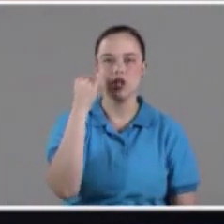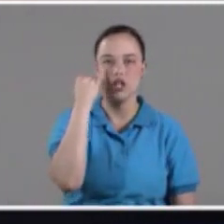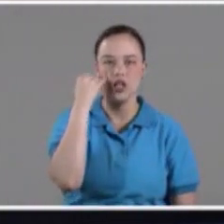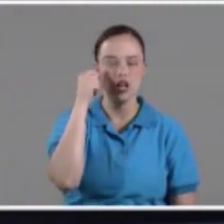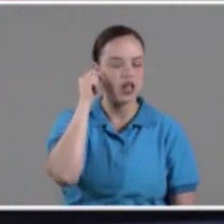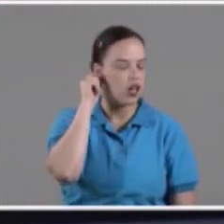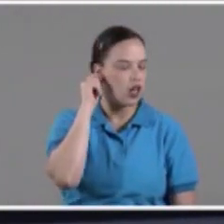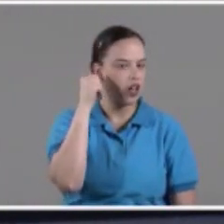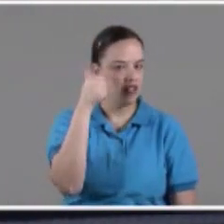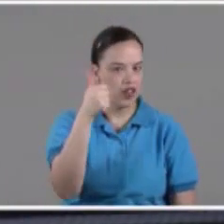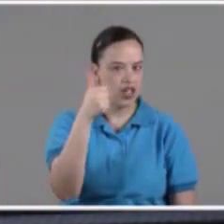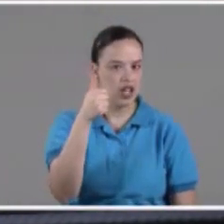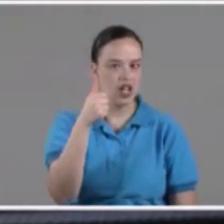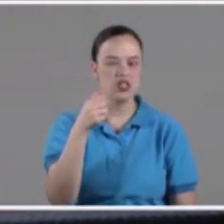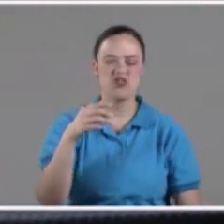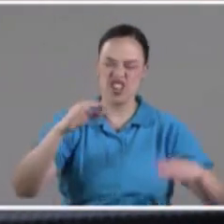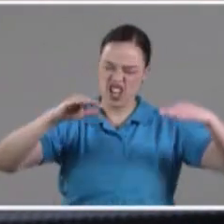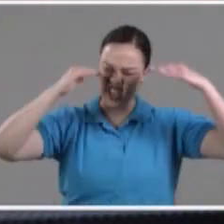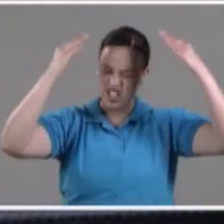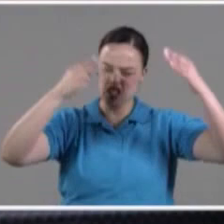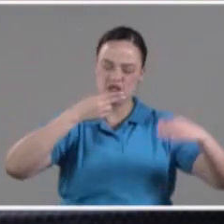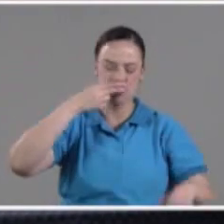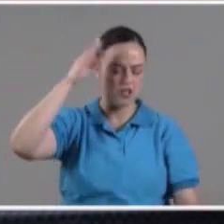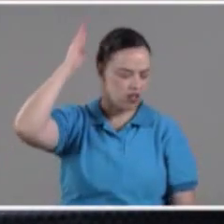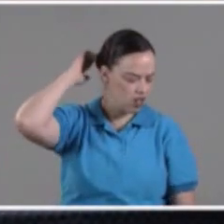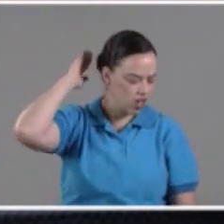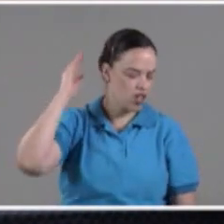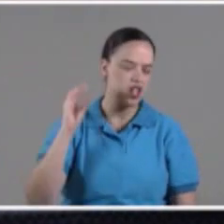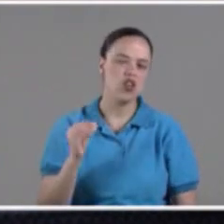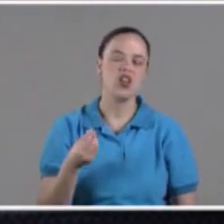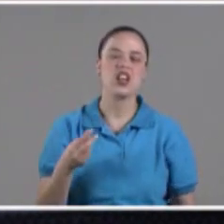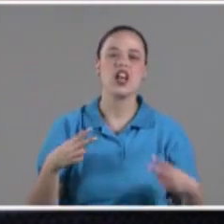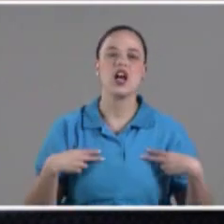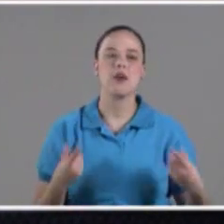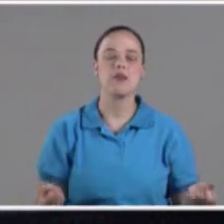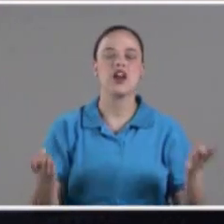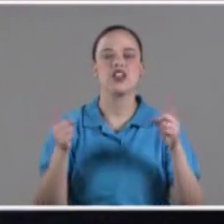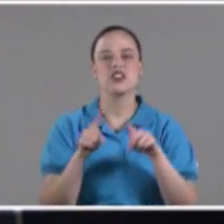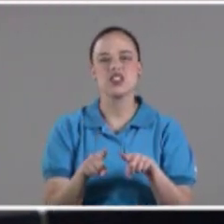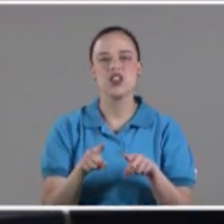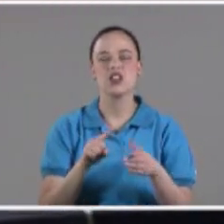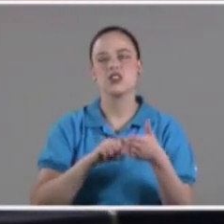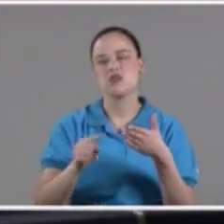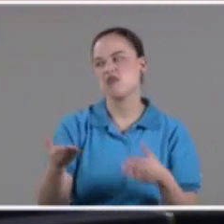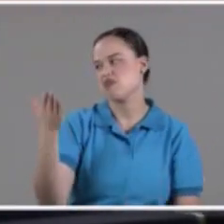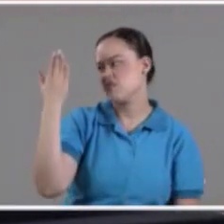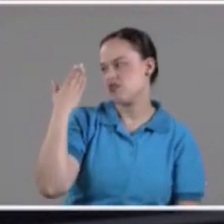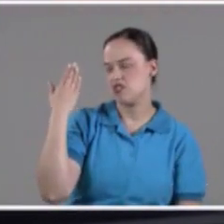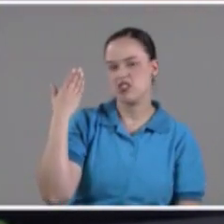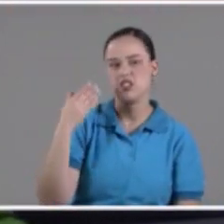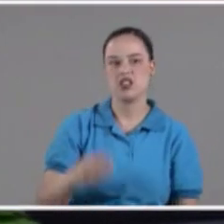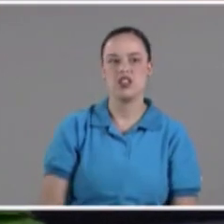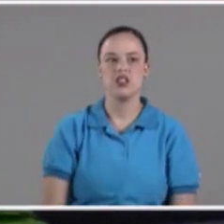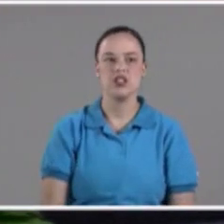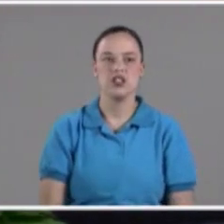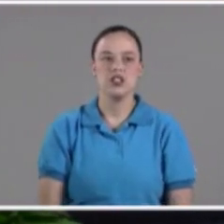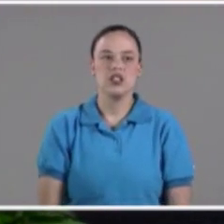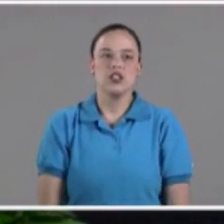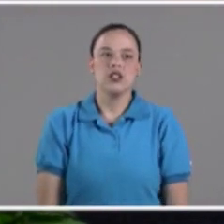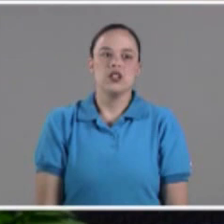se la tremenda hipocresía de lo que ha sucedido la semana pasada de cebarse